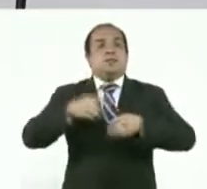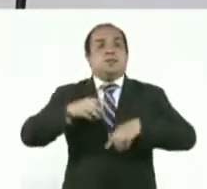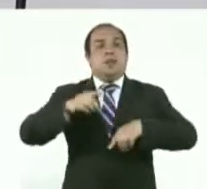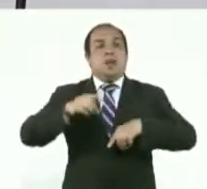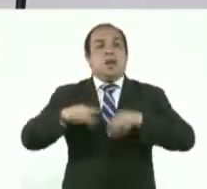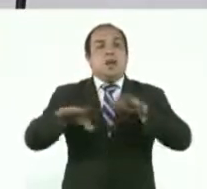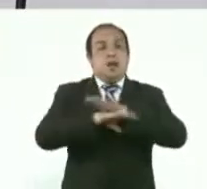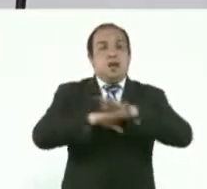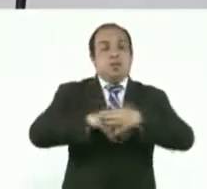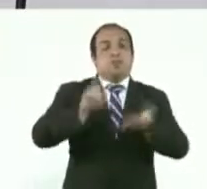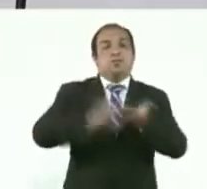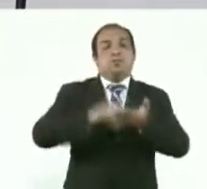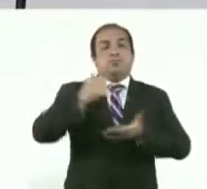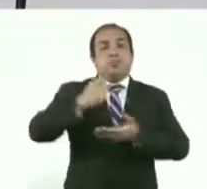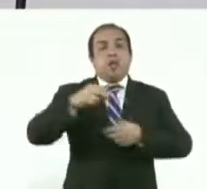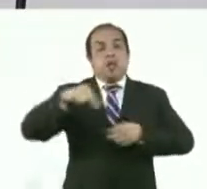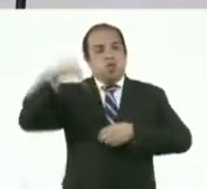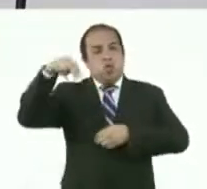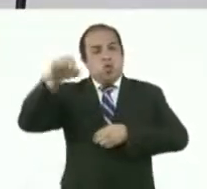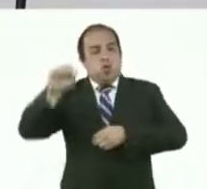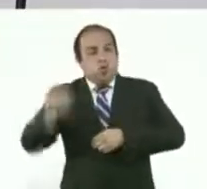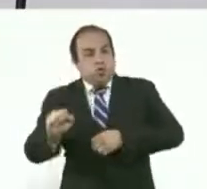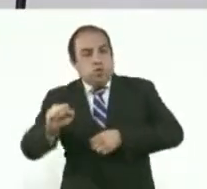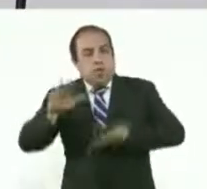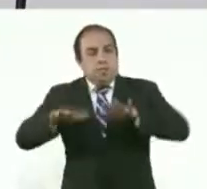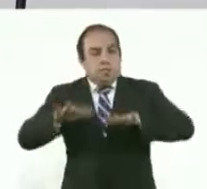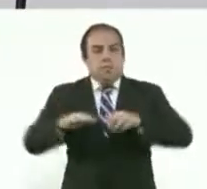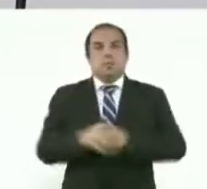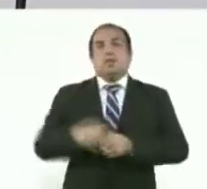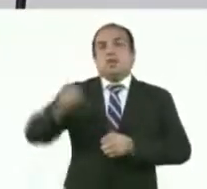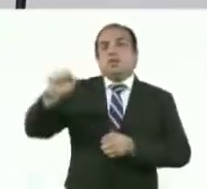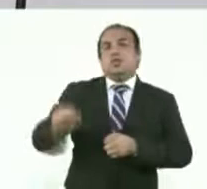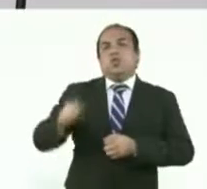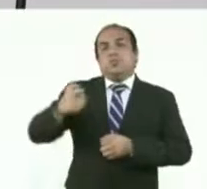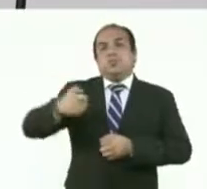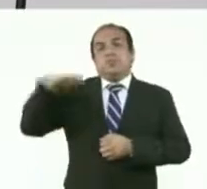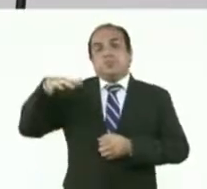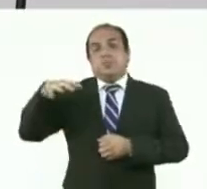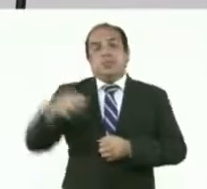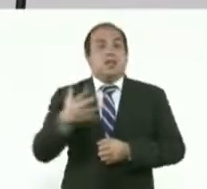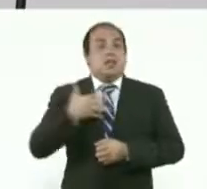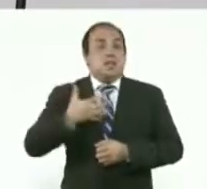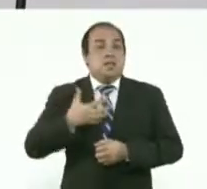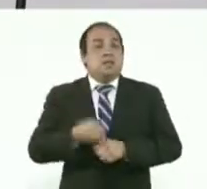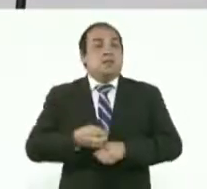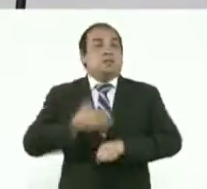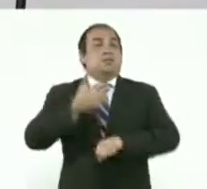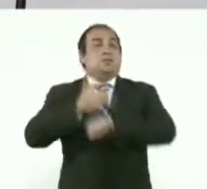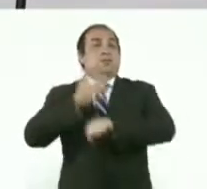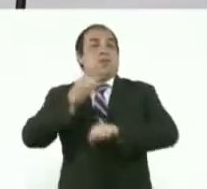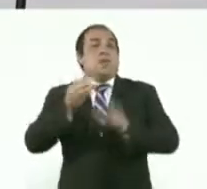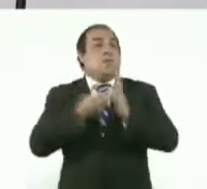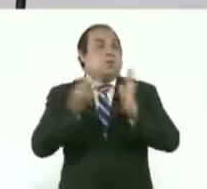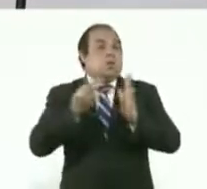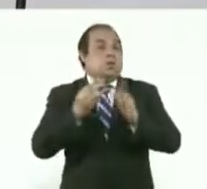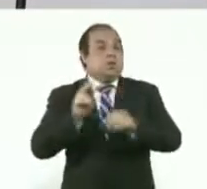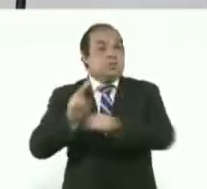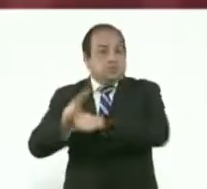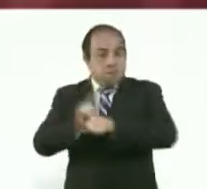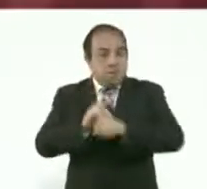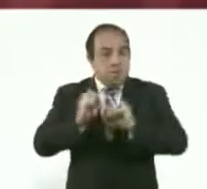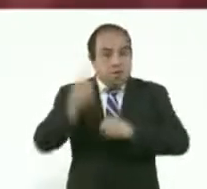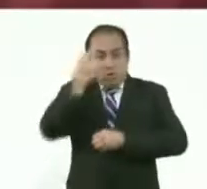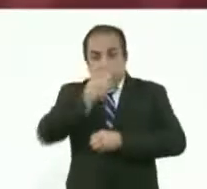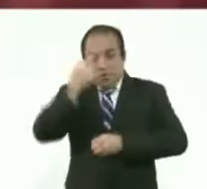de la Ciudad de México. En el sur a veces un poco más caro, usted la encontró más barata, pero ¿habrá sanciones? ¿Estarán vigilando o revisando las